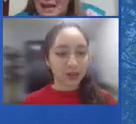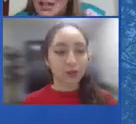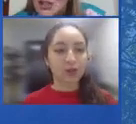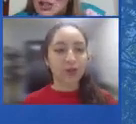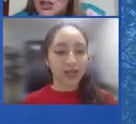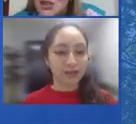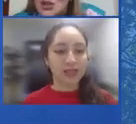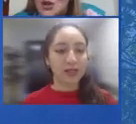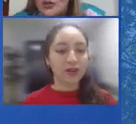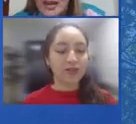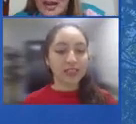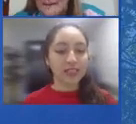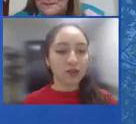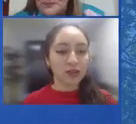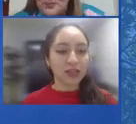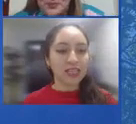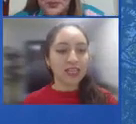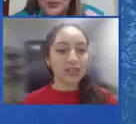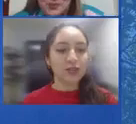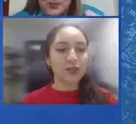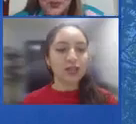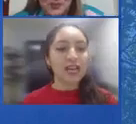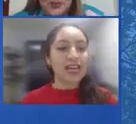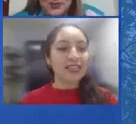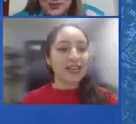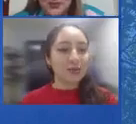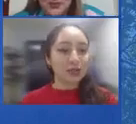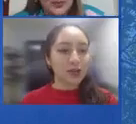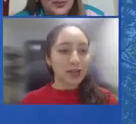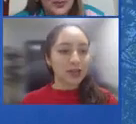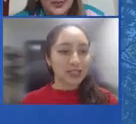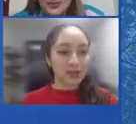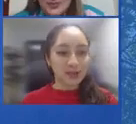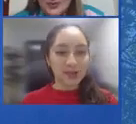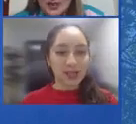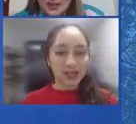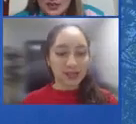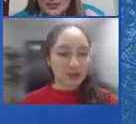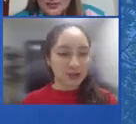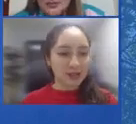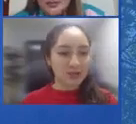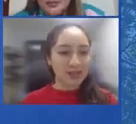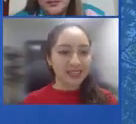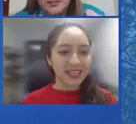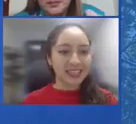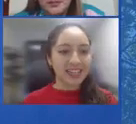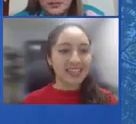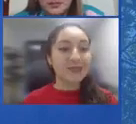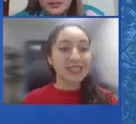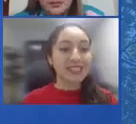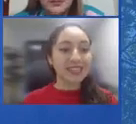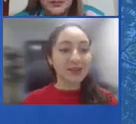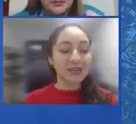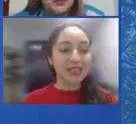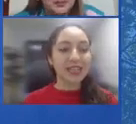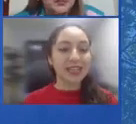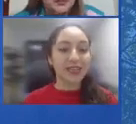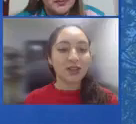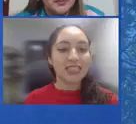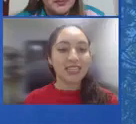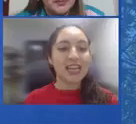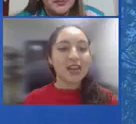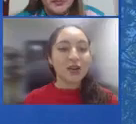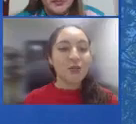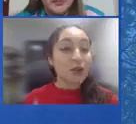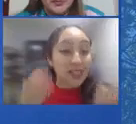Correcto, muy bien. Miren, una frase corta y eso, digamos que lo que nos están mencionando que estoy viendo en pantalla es precisamente, creo que